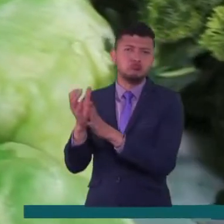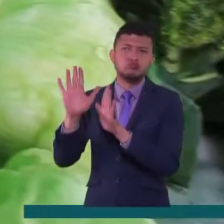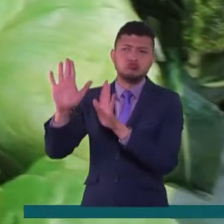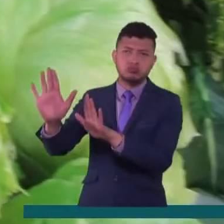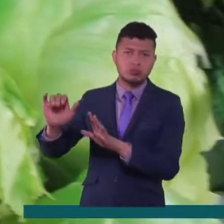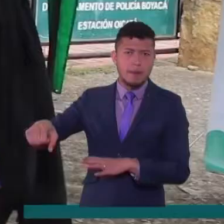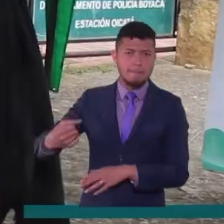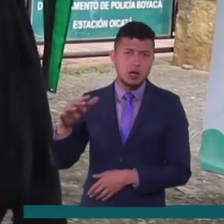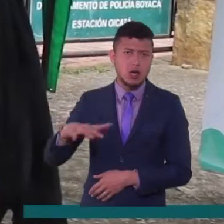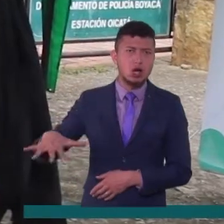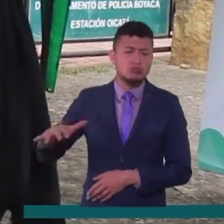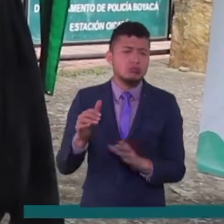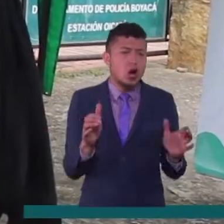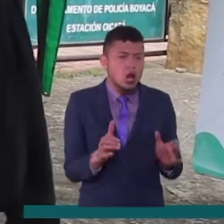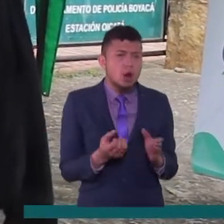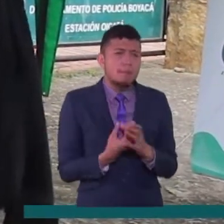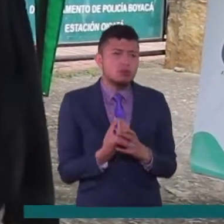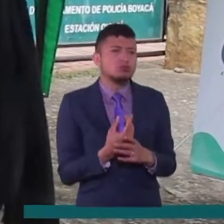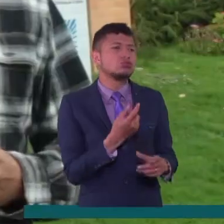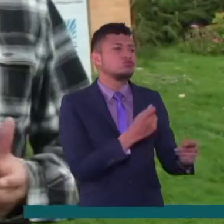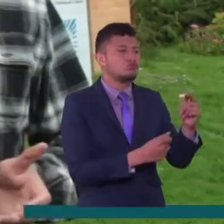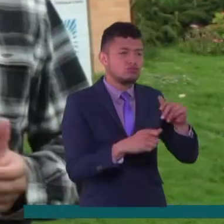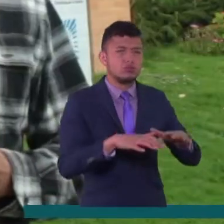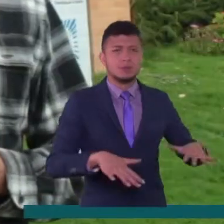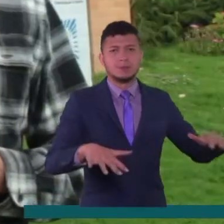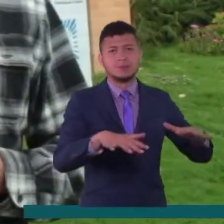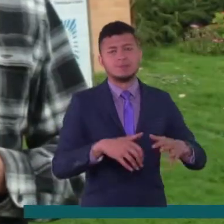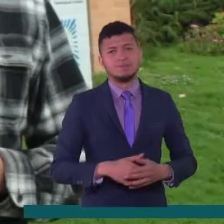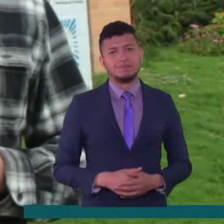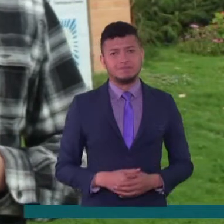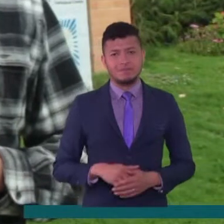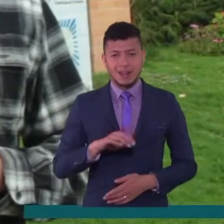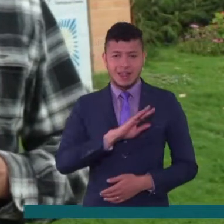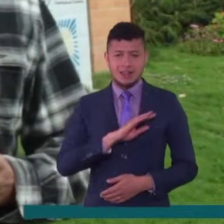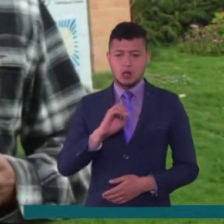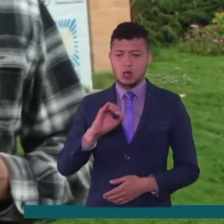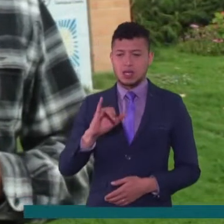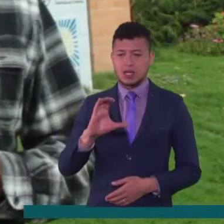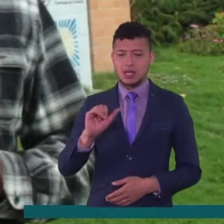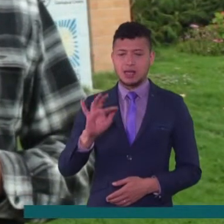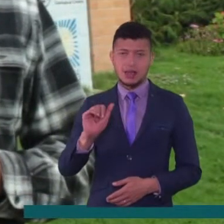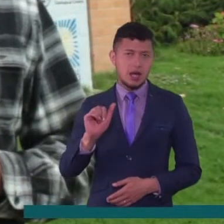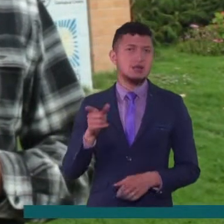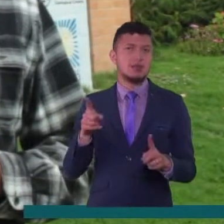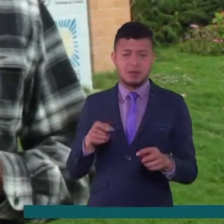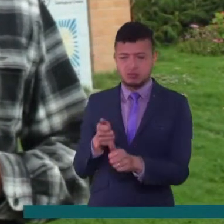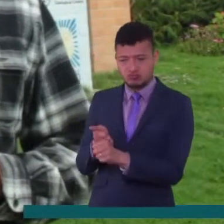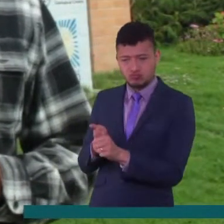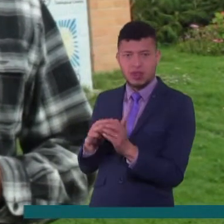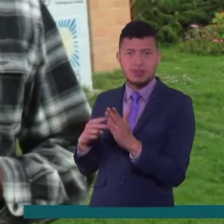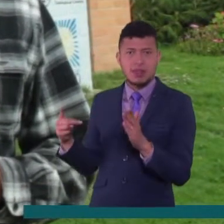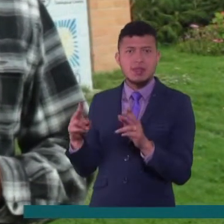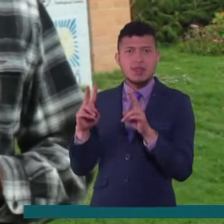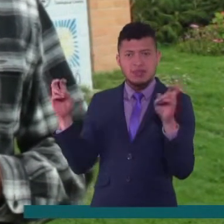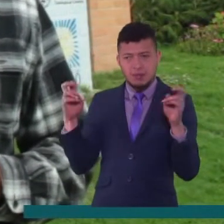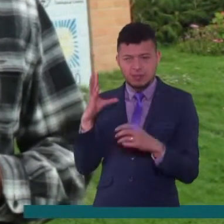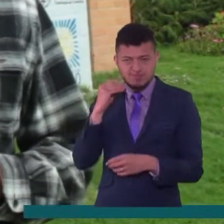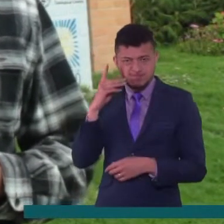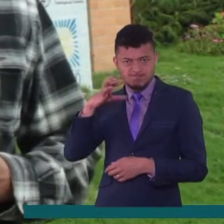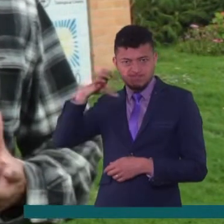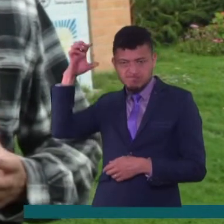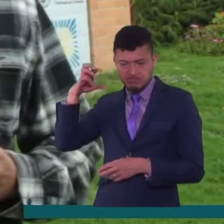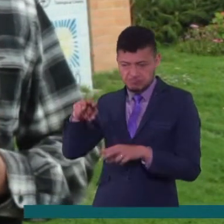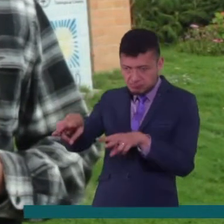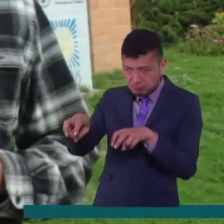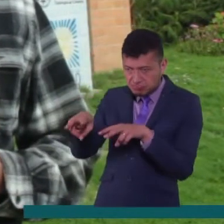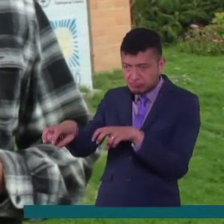productos igualmente en estos lugares. La alcaldía de Icatá también les aporta asistencia técnica con expertos en agronomía